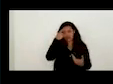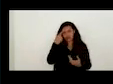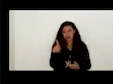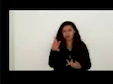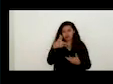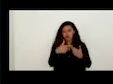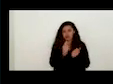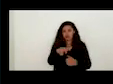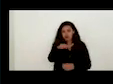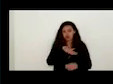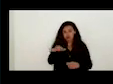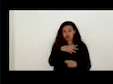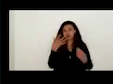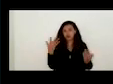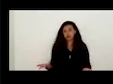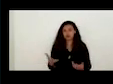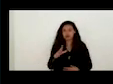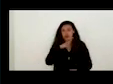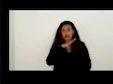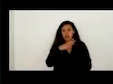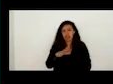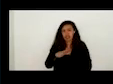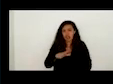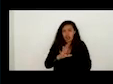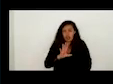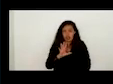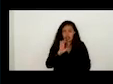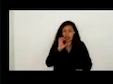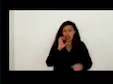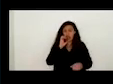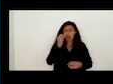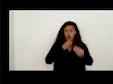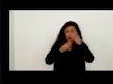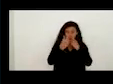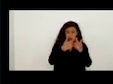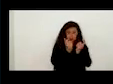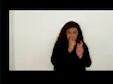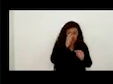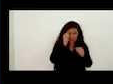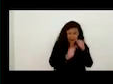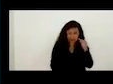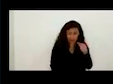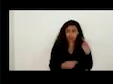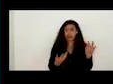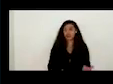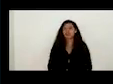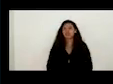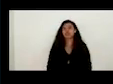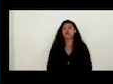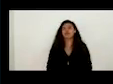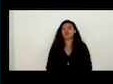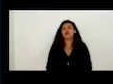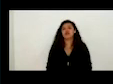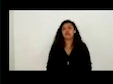población. Generalmente quitar un alimento, quitar un grupo completo de alimentos debe tener